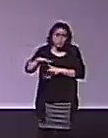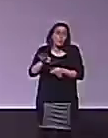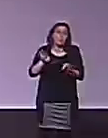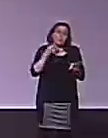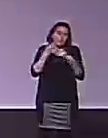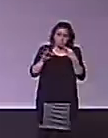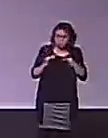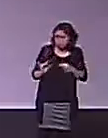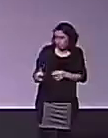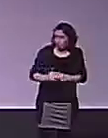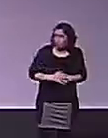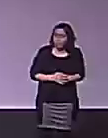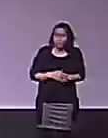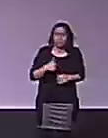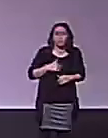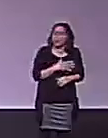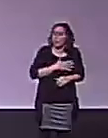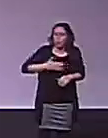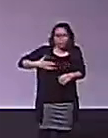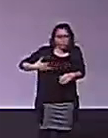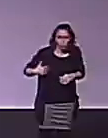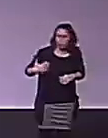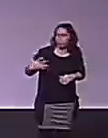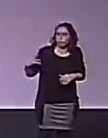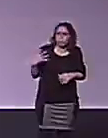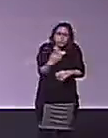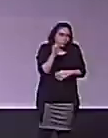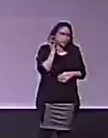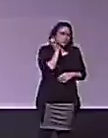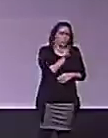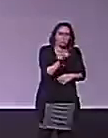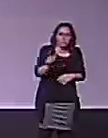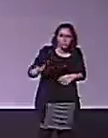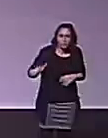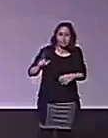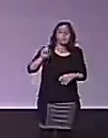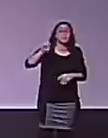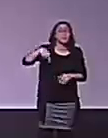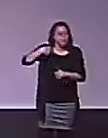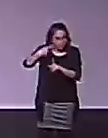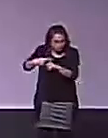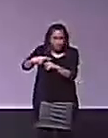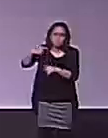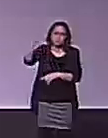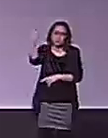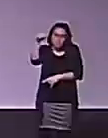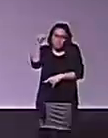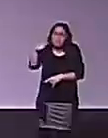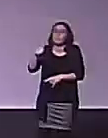y sin dar las gracias a todas esas mujeres y hombres que trabajan por la